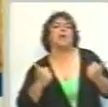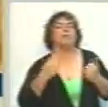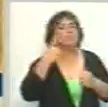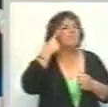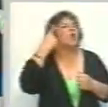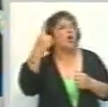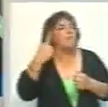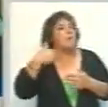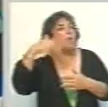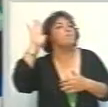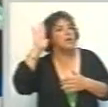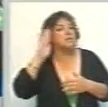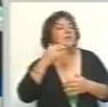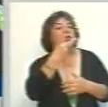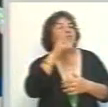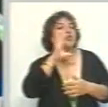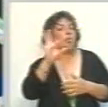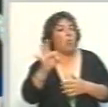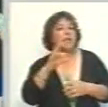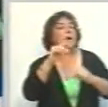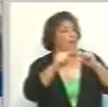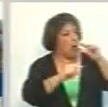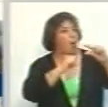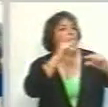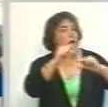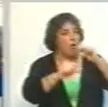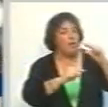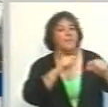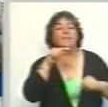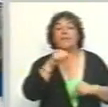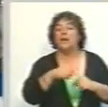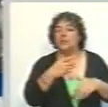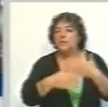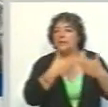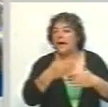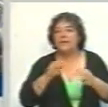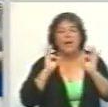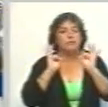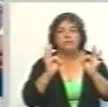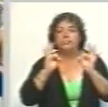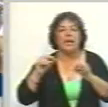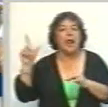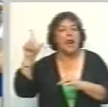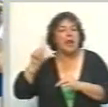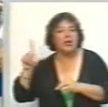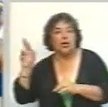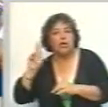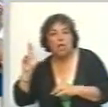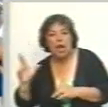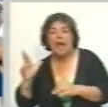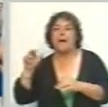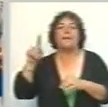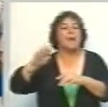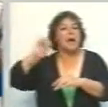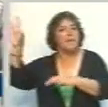los 250 este año, poco a poco vamos, ¿no? Es algo que ya se ha instalado en el Valle de Lerma, eso es una tradición, ¿no? Ya para la zona de Rosario